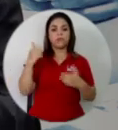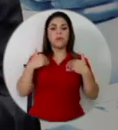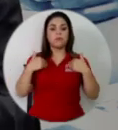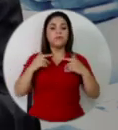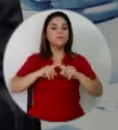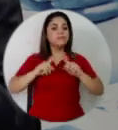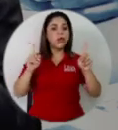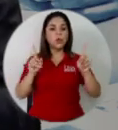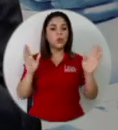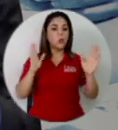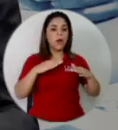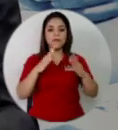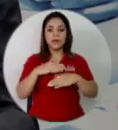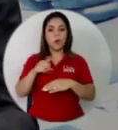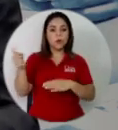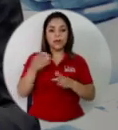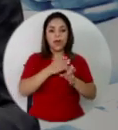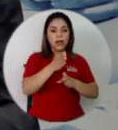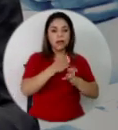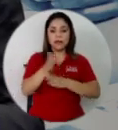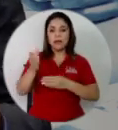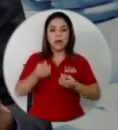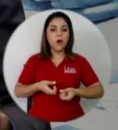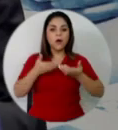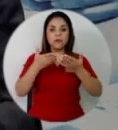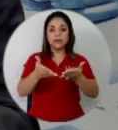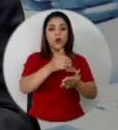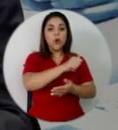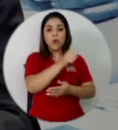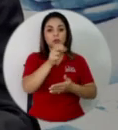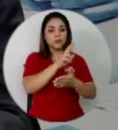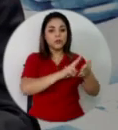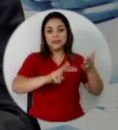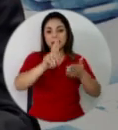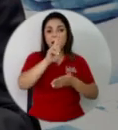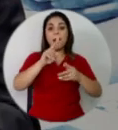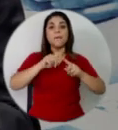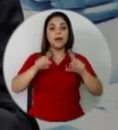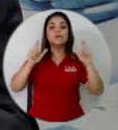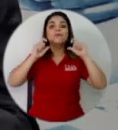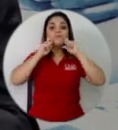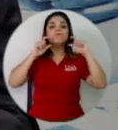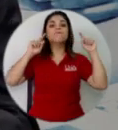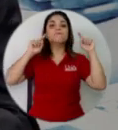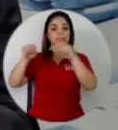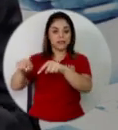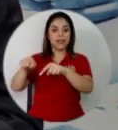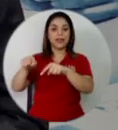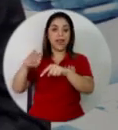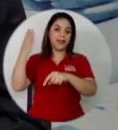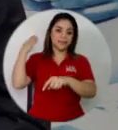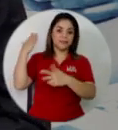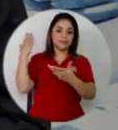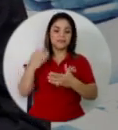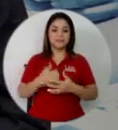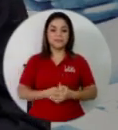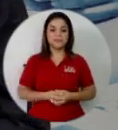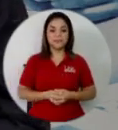no existía otro tipo de carreras que podían ofrecer las demás universidades bajo una modalidad presencial en aquel